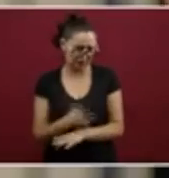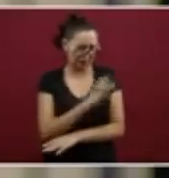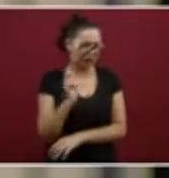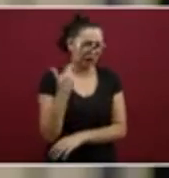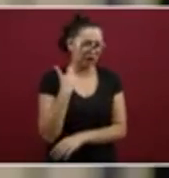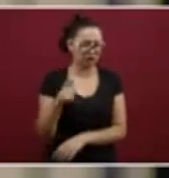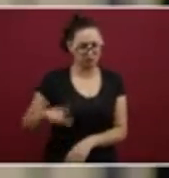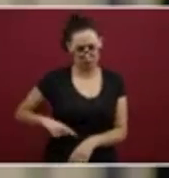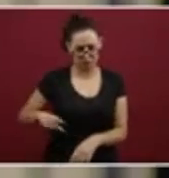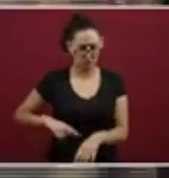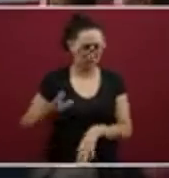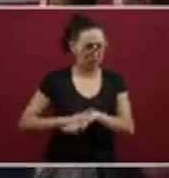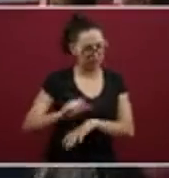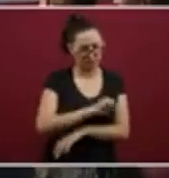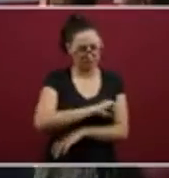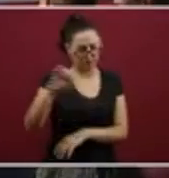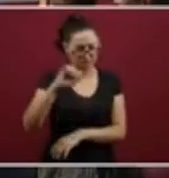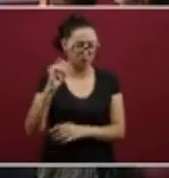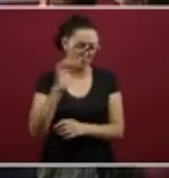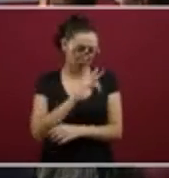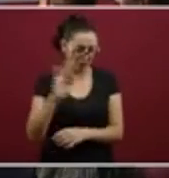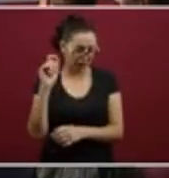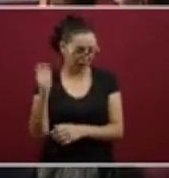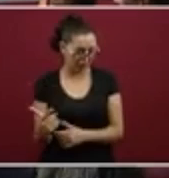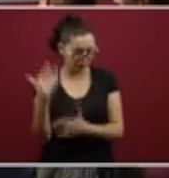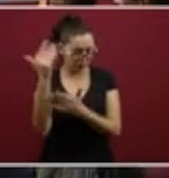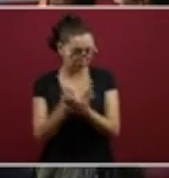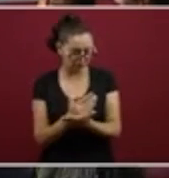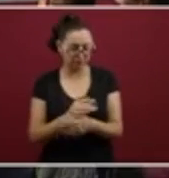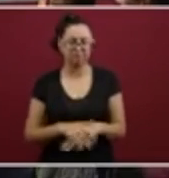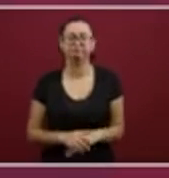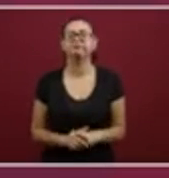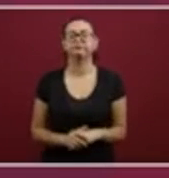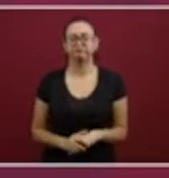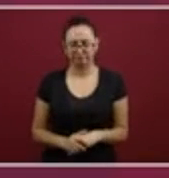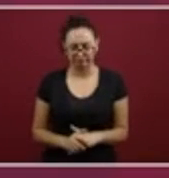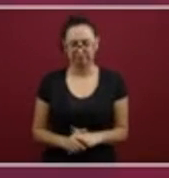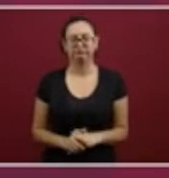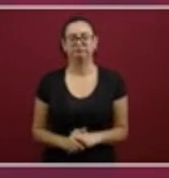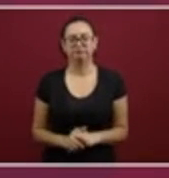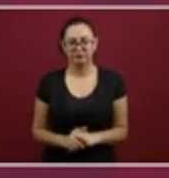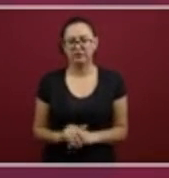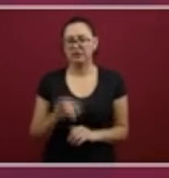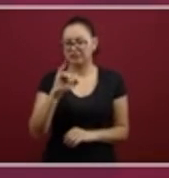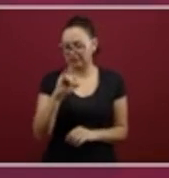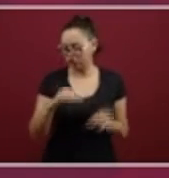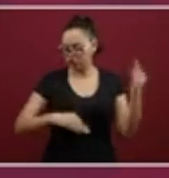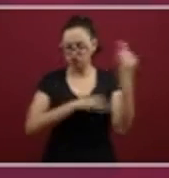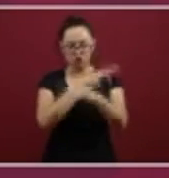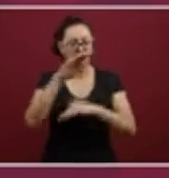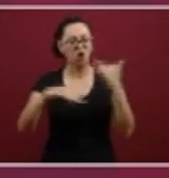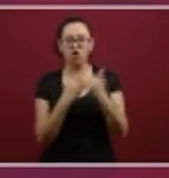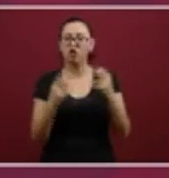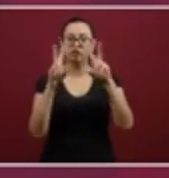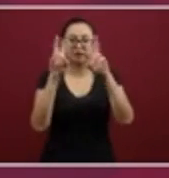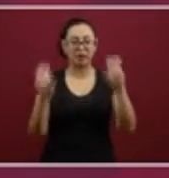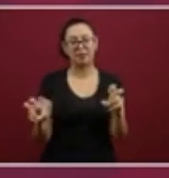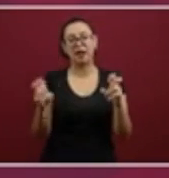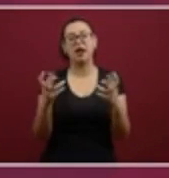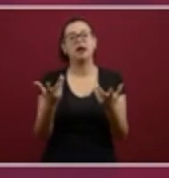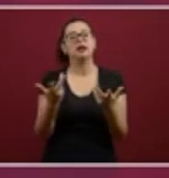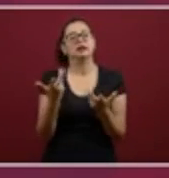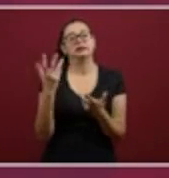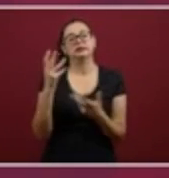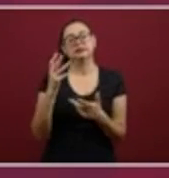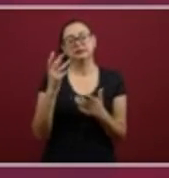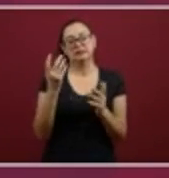arriba? Sí, vamos a revisar todo lo que tiene que ver con tarifas, pero lo